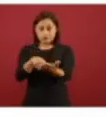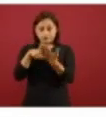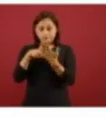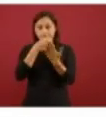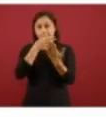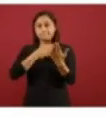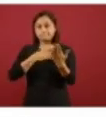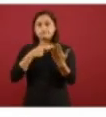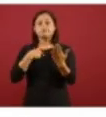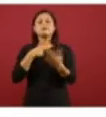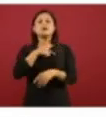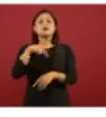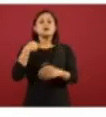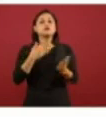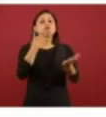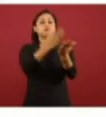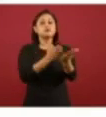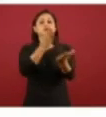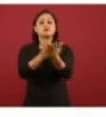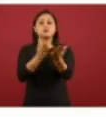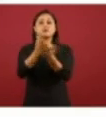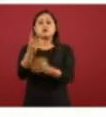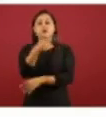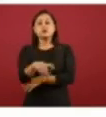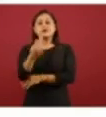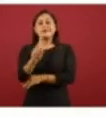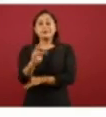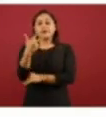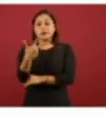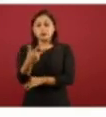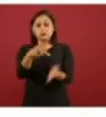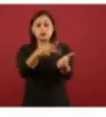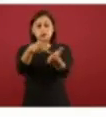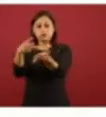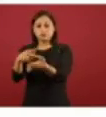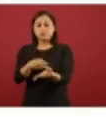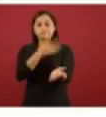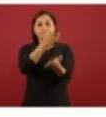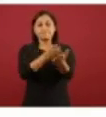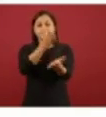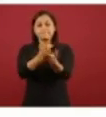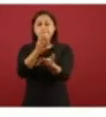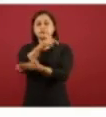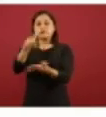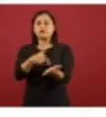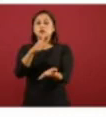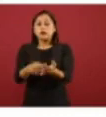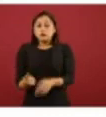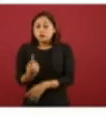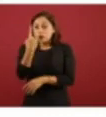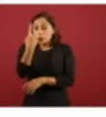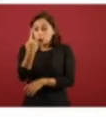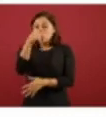este mecanismo, y realizamos 238 visitas o verificaciones. Hubo una gasolinera que se negó